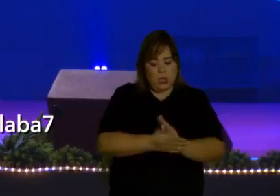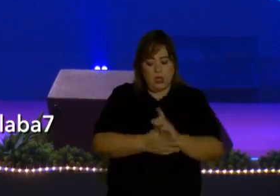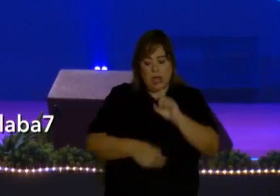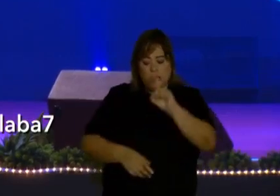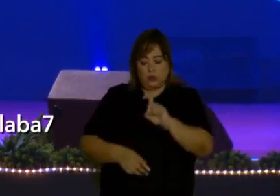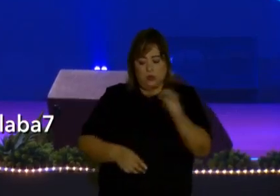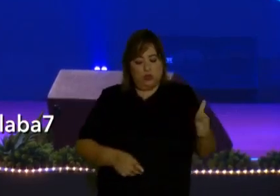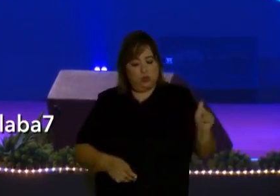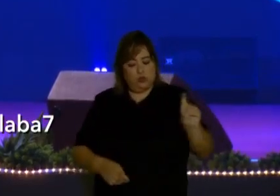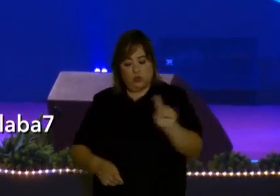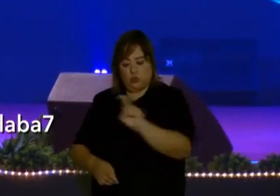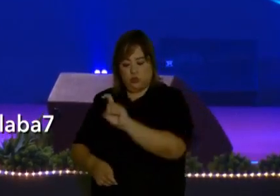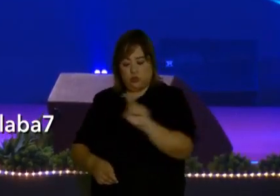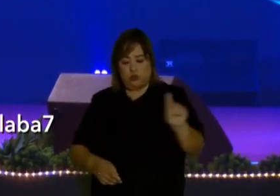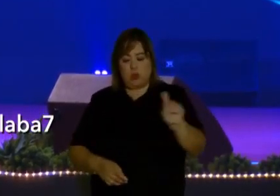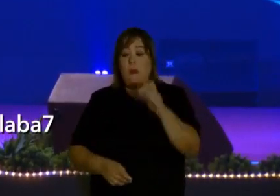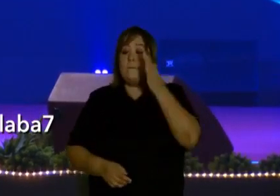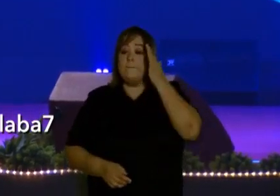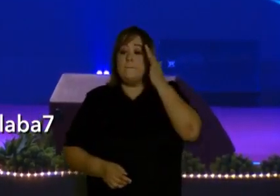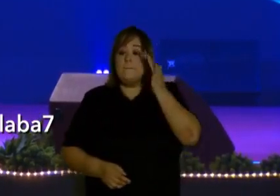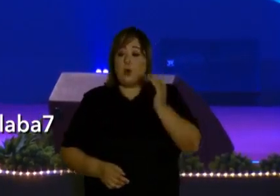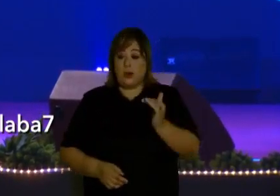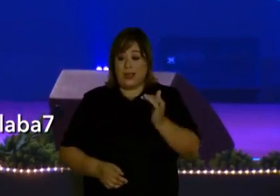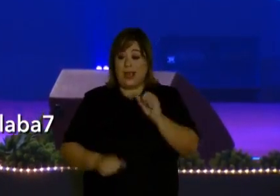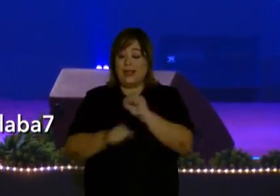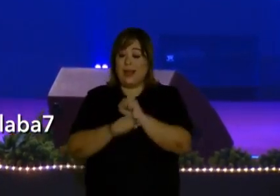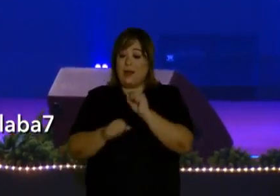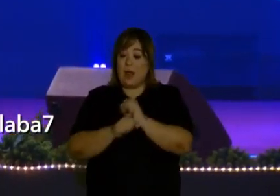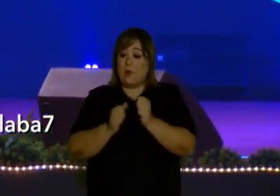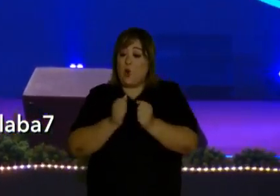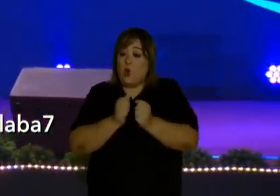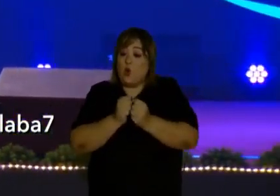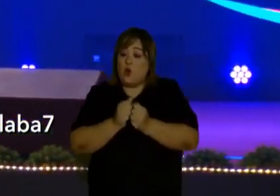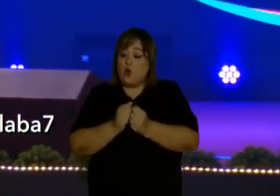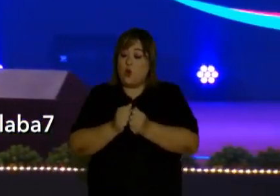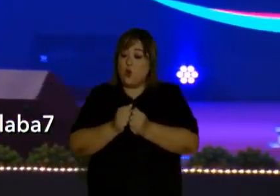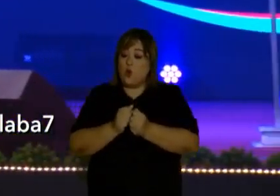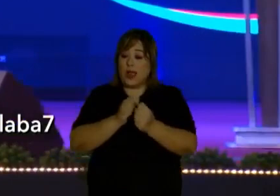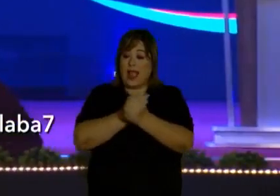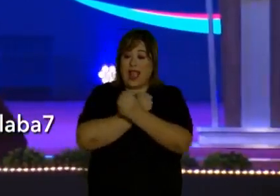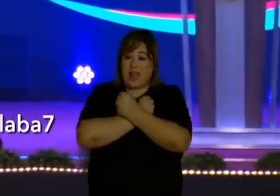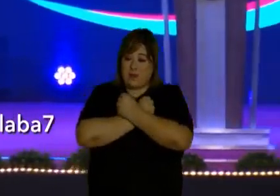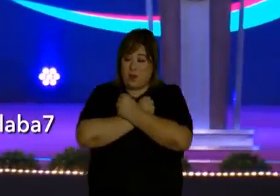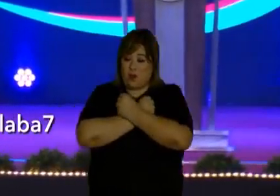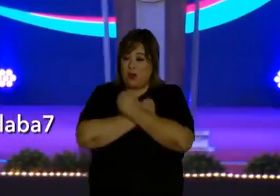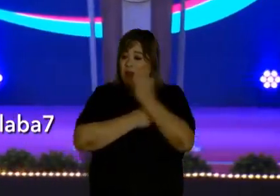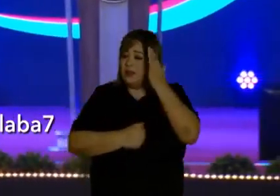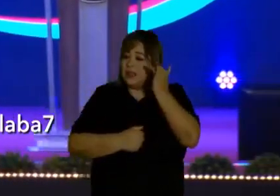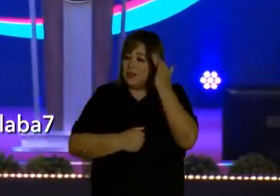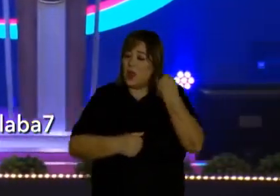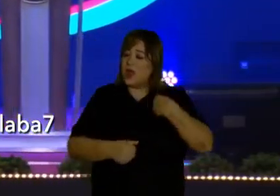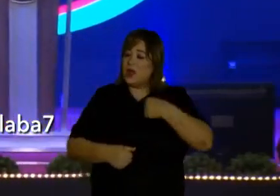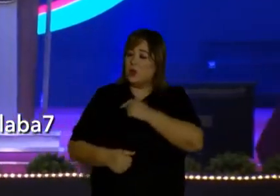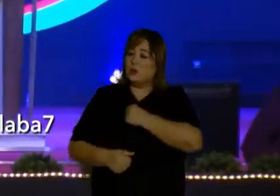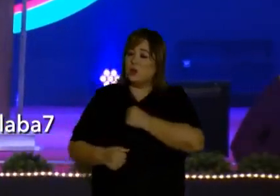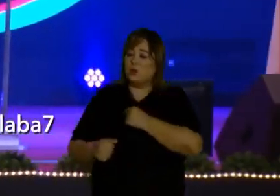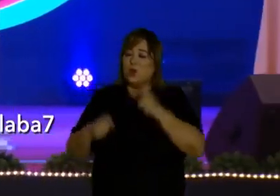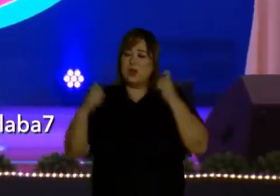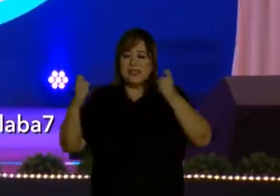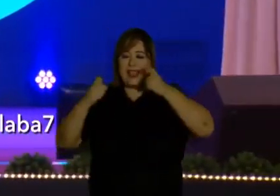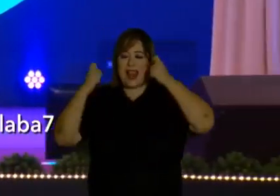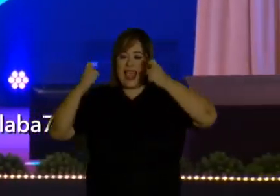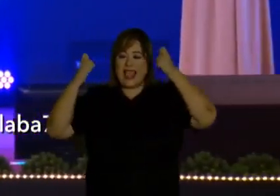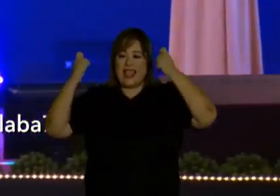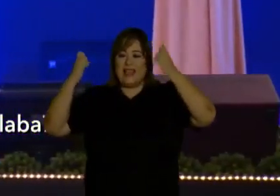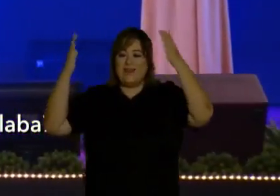lo hace con amor porque usted se va a sentar ahí, gloria a Dios. Y todo lo que se hace en la casa hay que celebrarlo y tomarlo en cuenta, ¿verdad? Ministerio